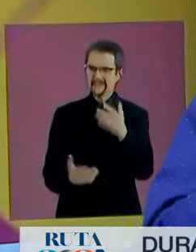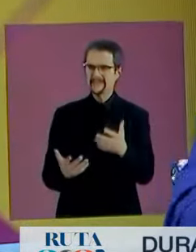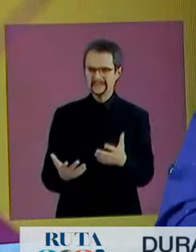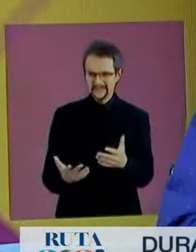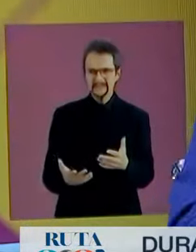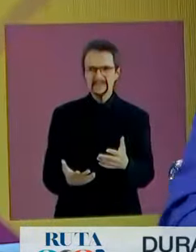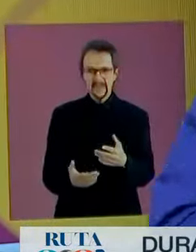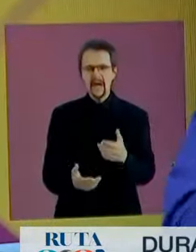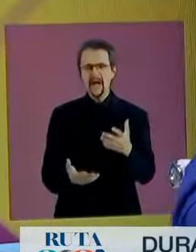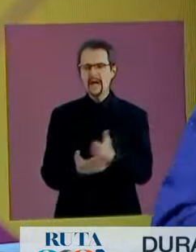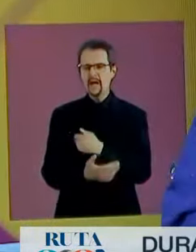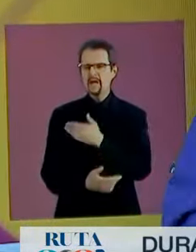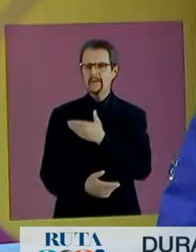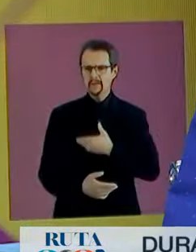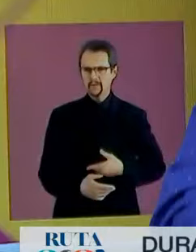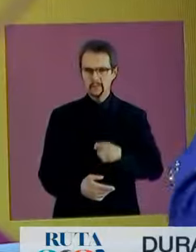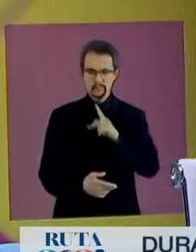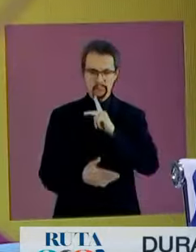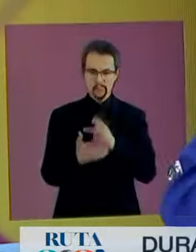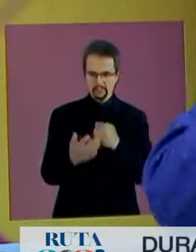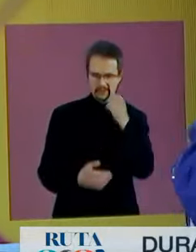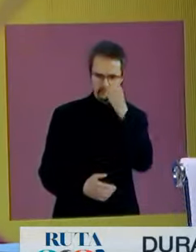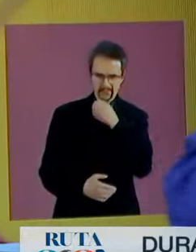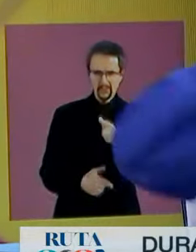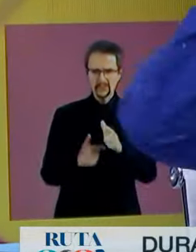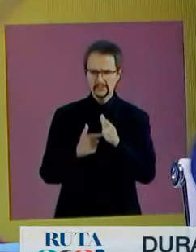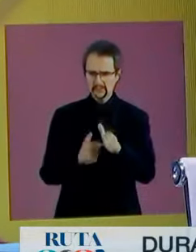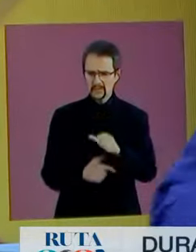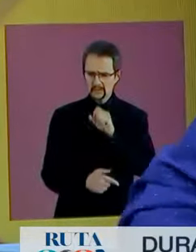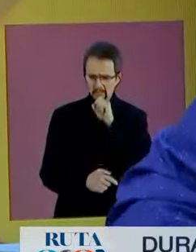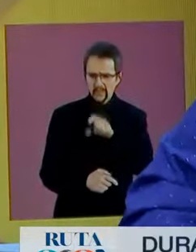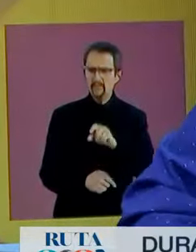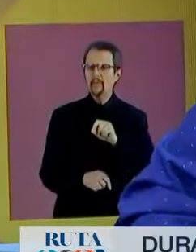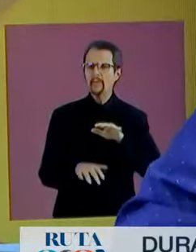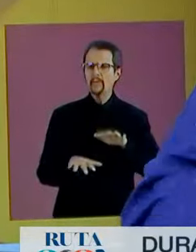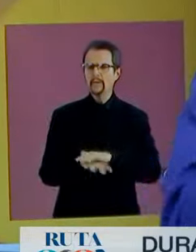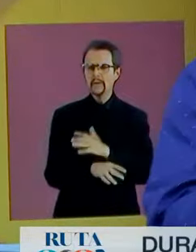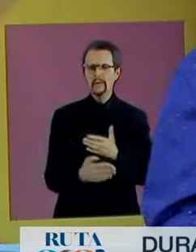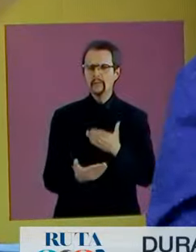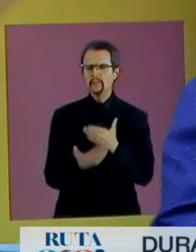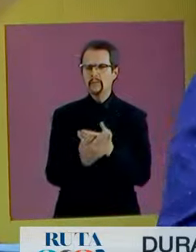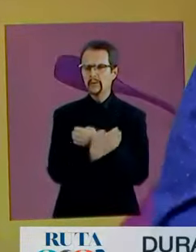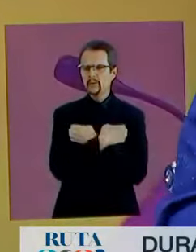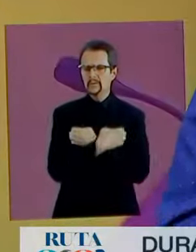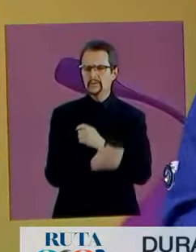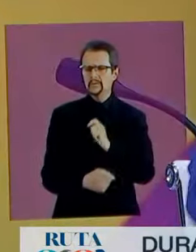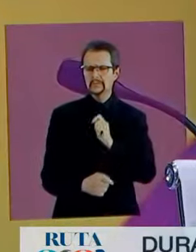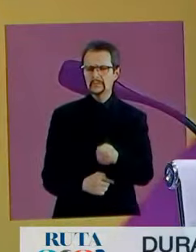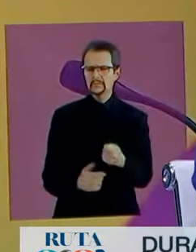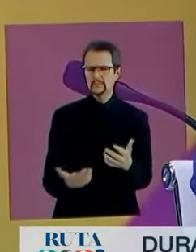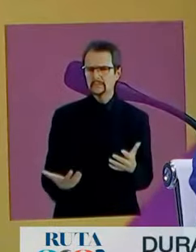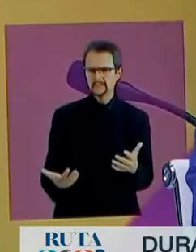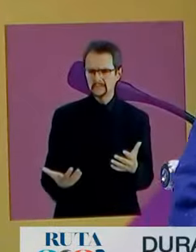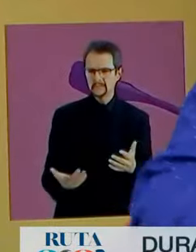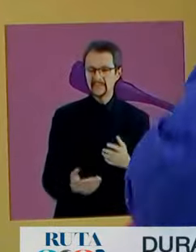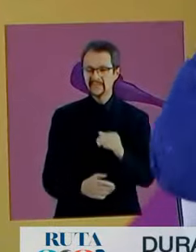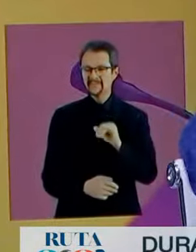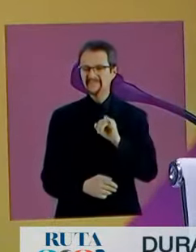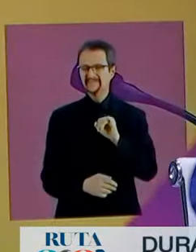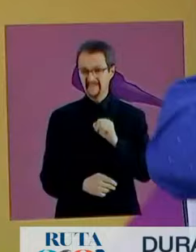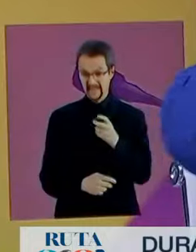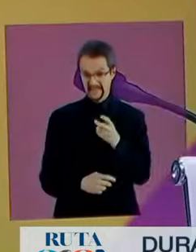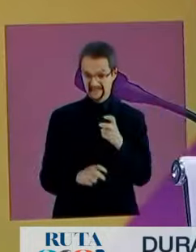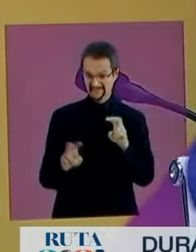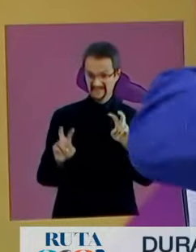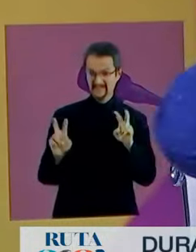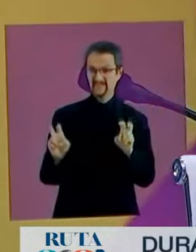del Tren Maya. Oye, están los contratos, están las grabaciones, están los videos. denme pruebas y ahí están. Y sale cada